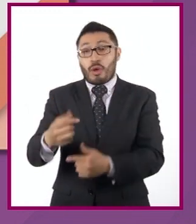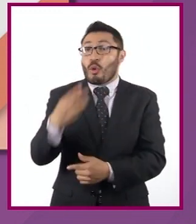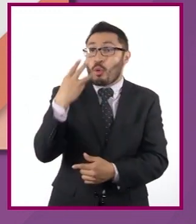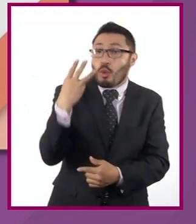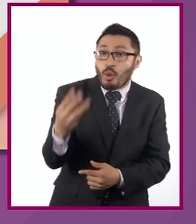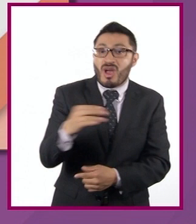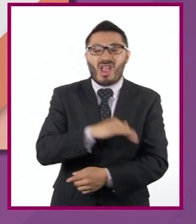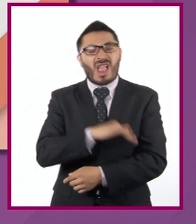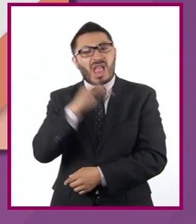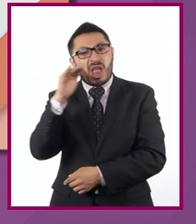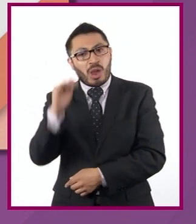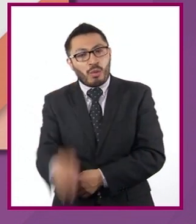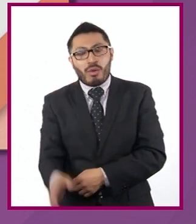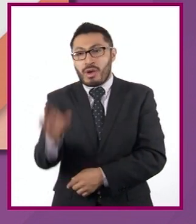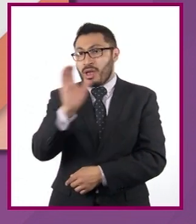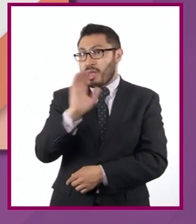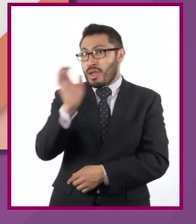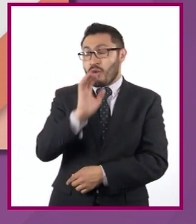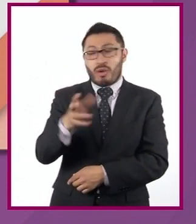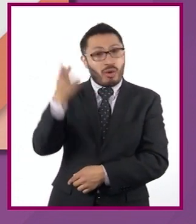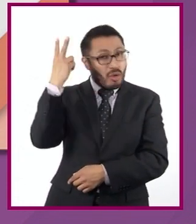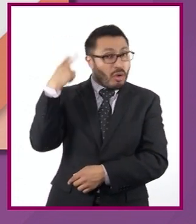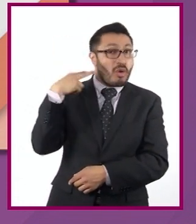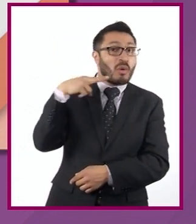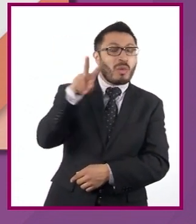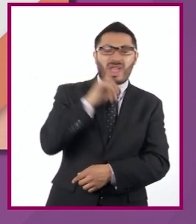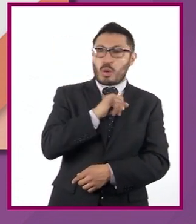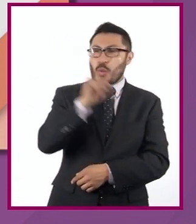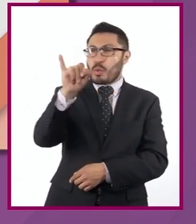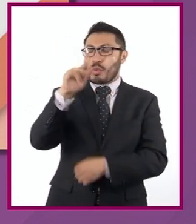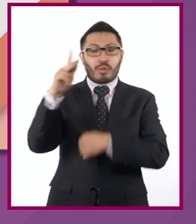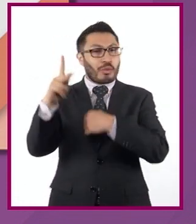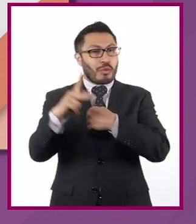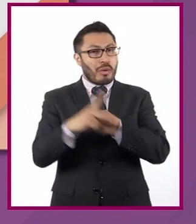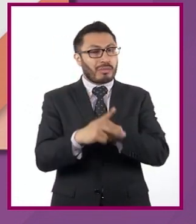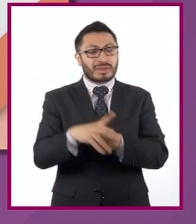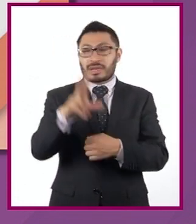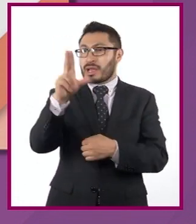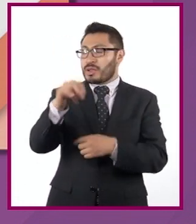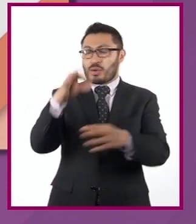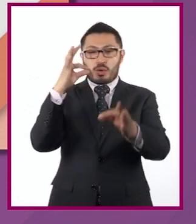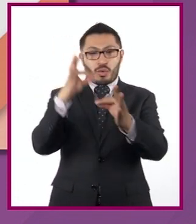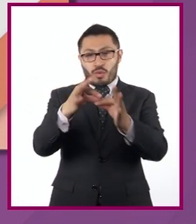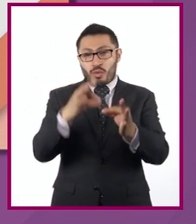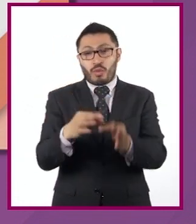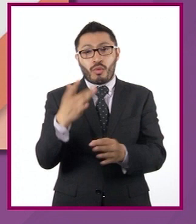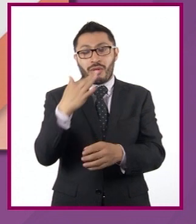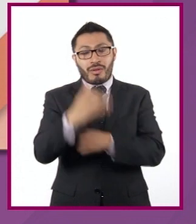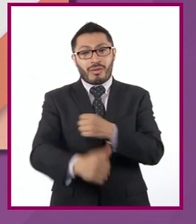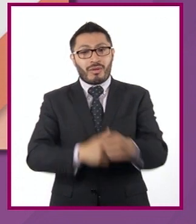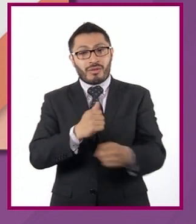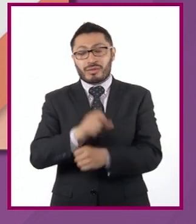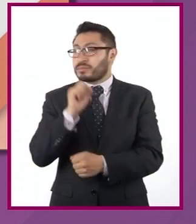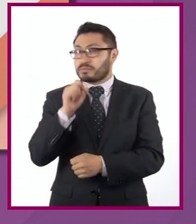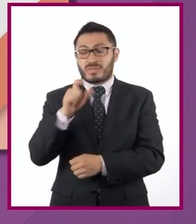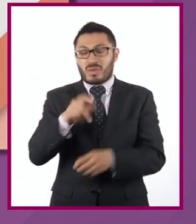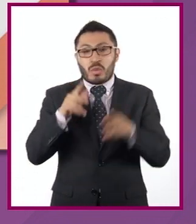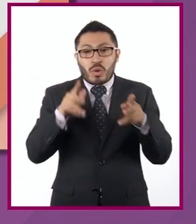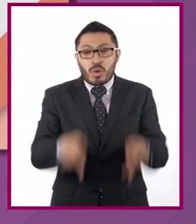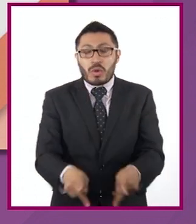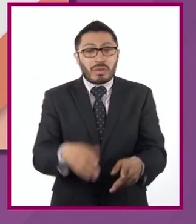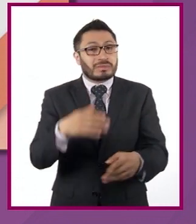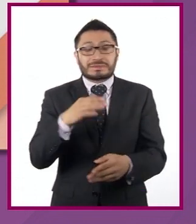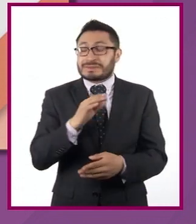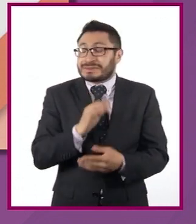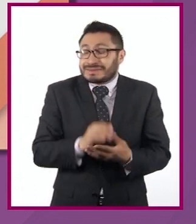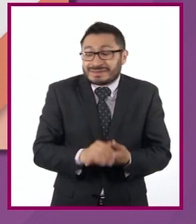tres moriréis cuando estéis en un viaje lejos de vuestra patria. No cumpliréis los 50 ni tendréis sepultura». El